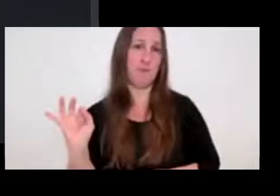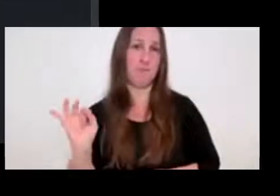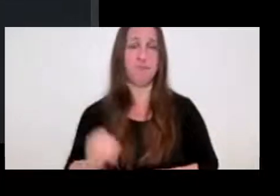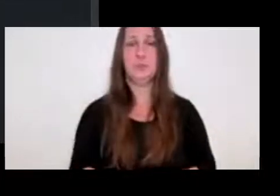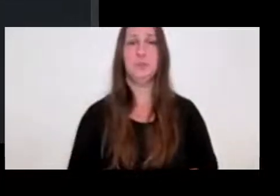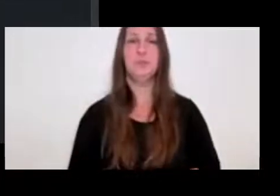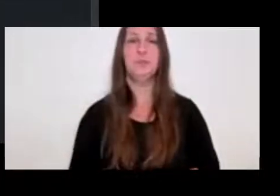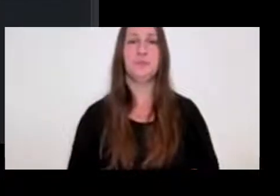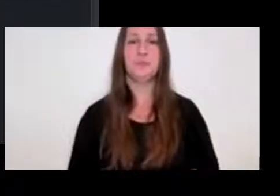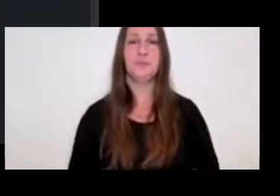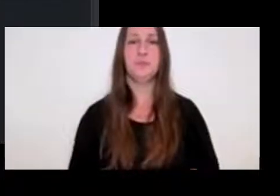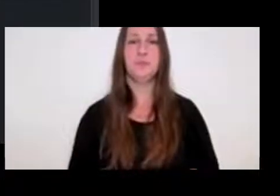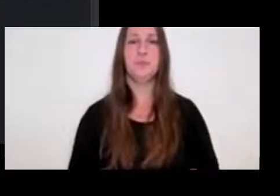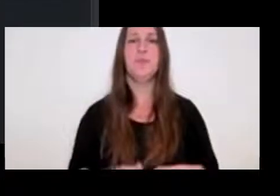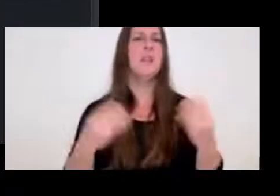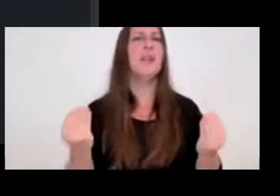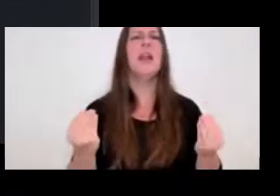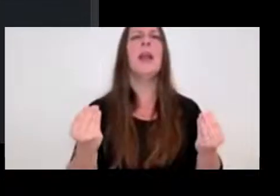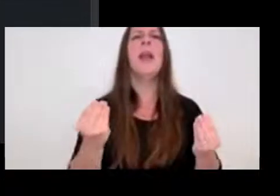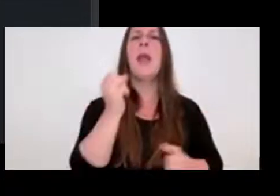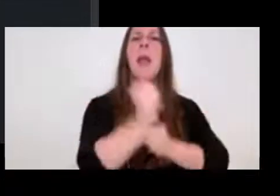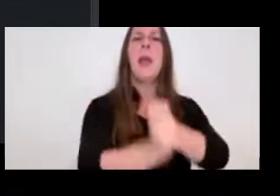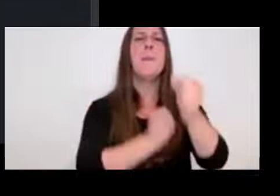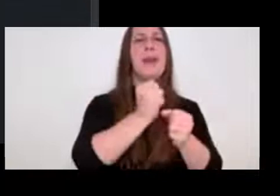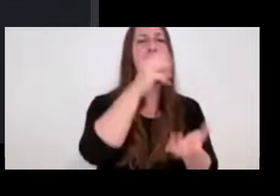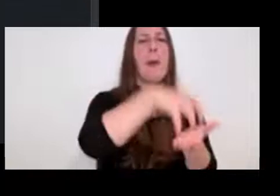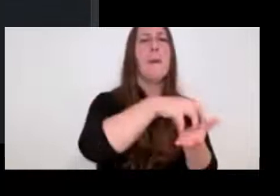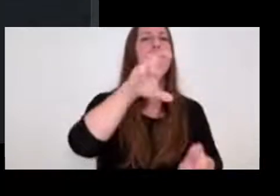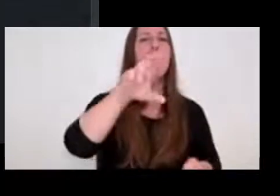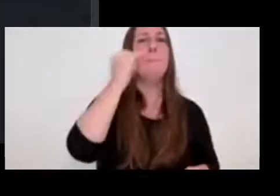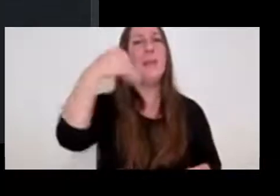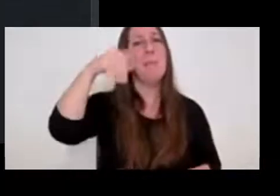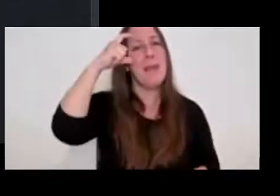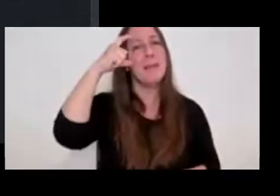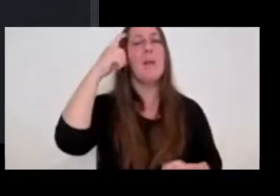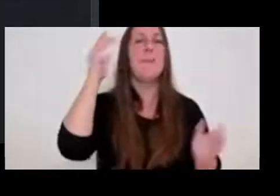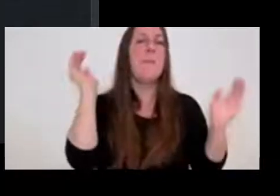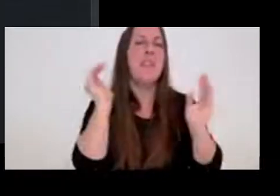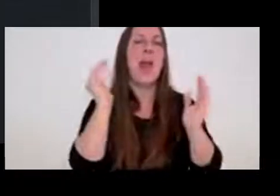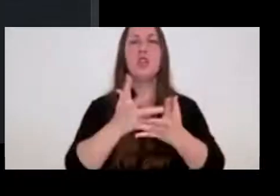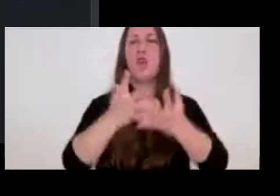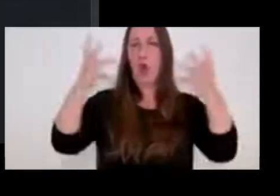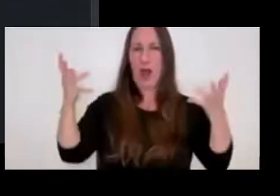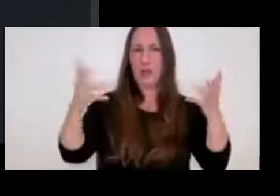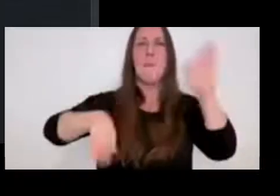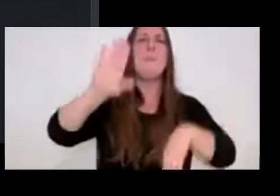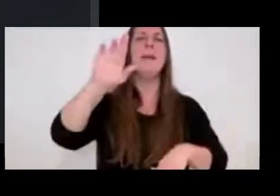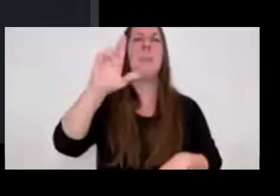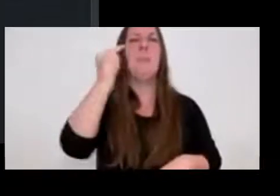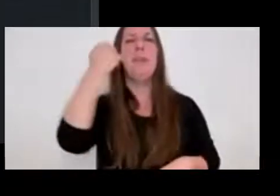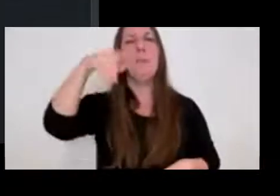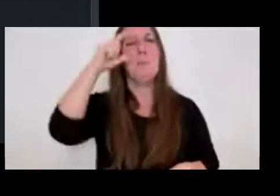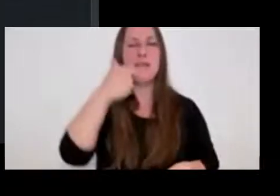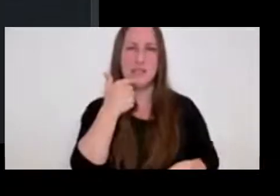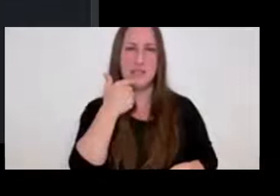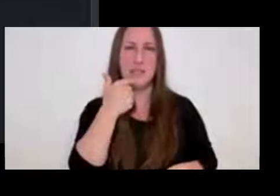¿Y cuál es en donde están las empresas, las pymes argentinas o medianas y grandes, ¿no? Digamos, en general, más que nada las pymes argentinas, ¿no? Ya sean medianas,